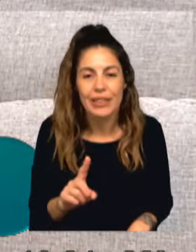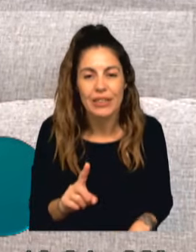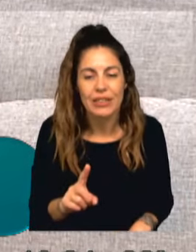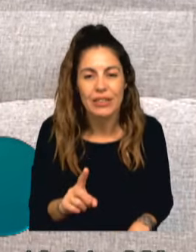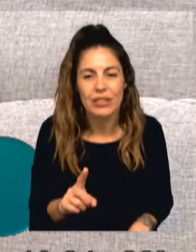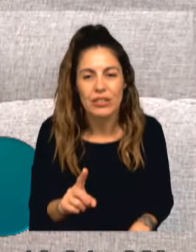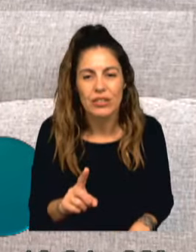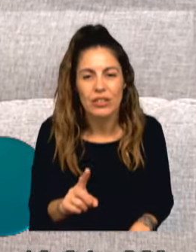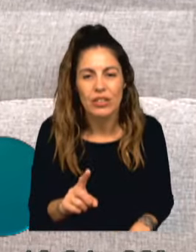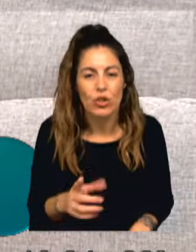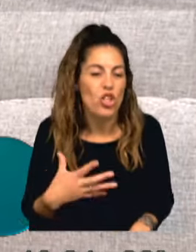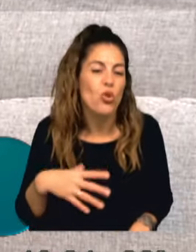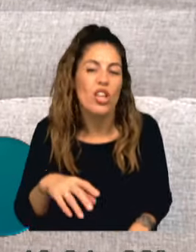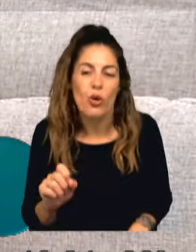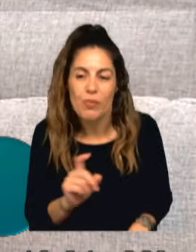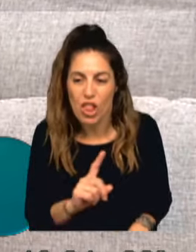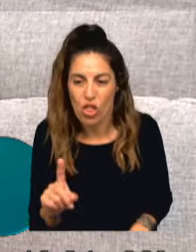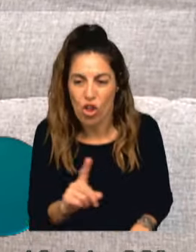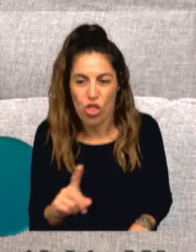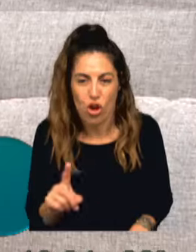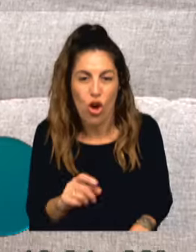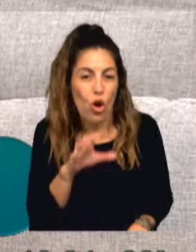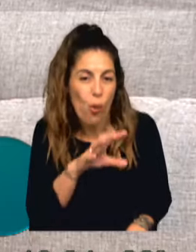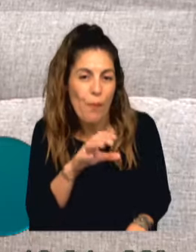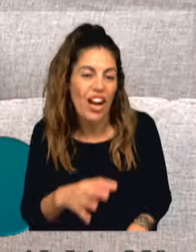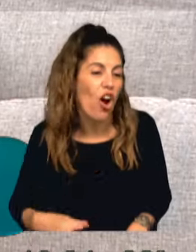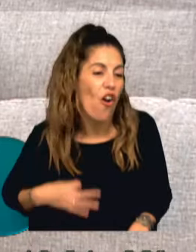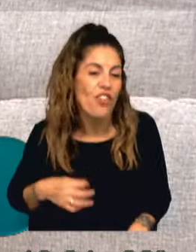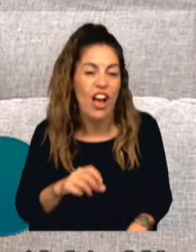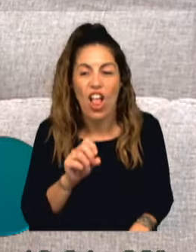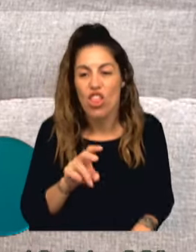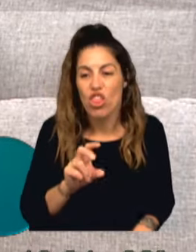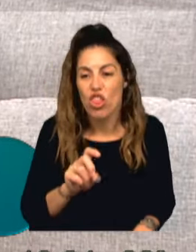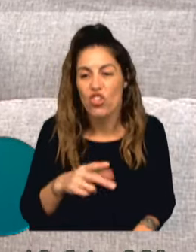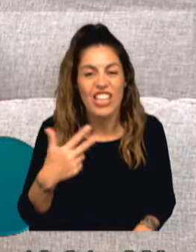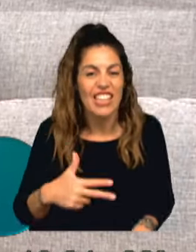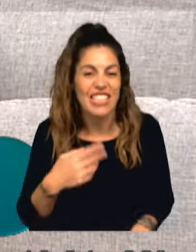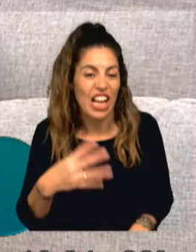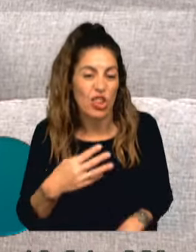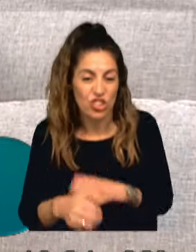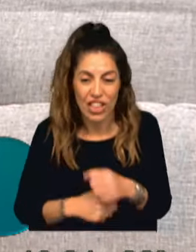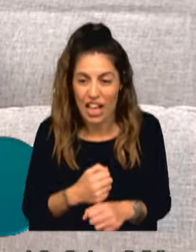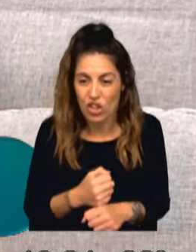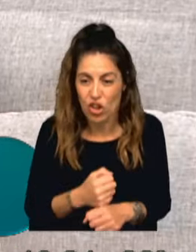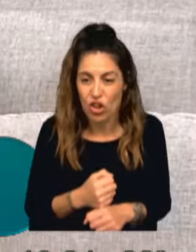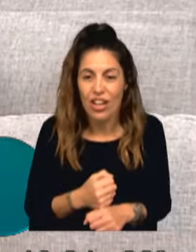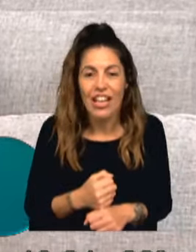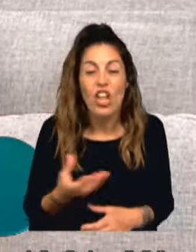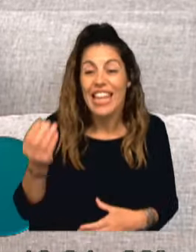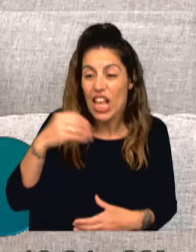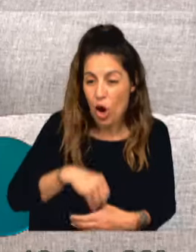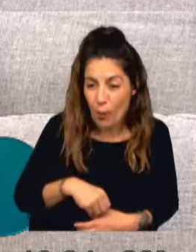una no es un hallazgo ni es una que un perro viva 12 13 14 lo que por lo tanto en realidad tener